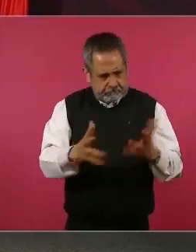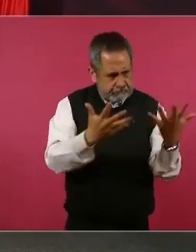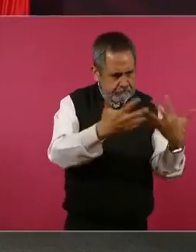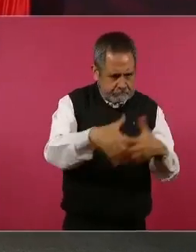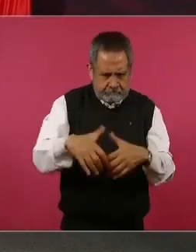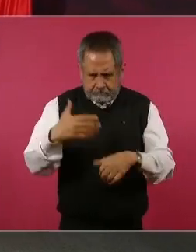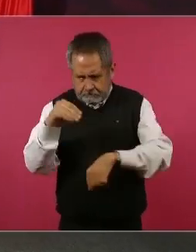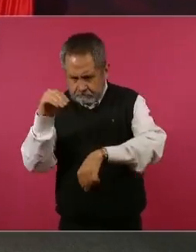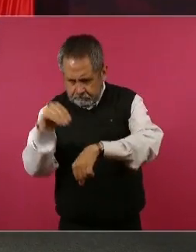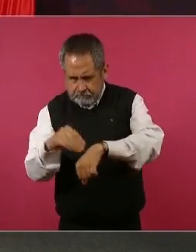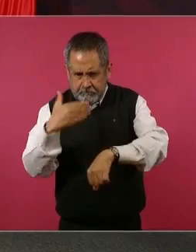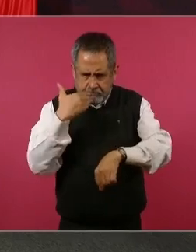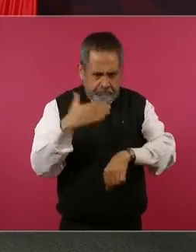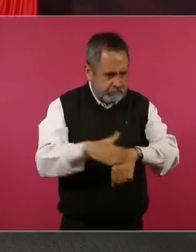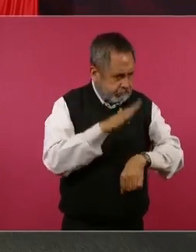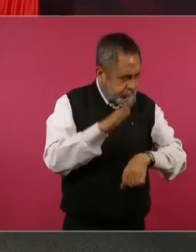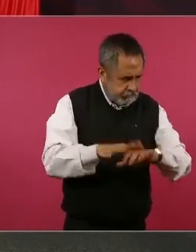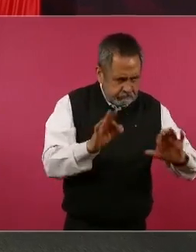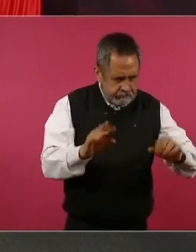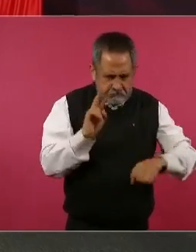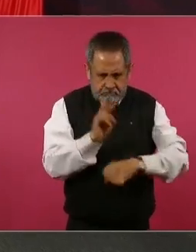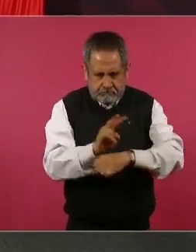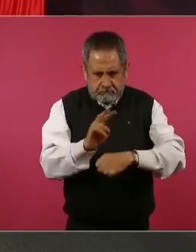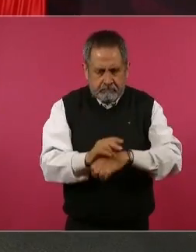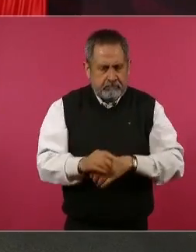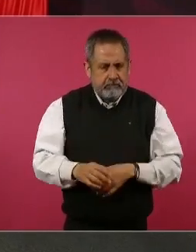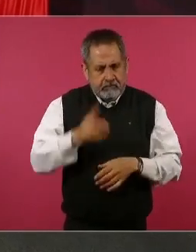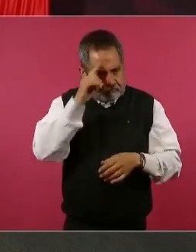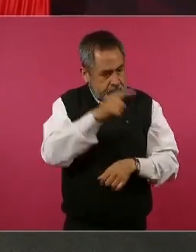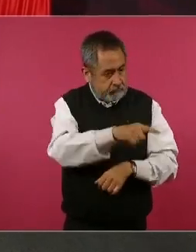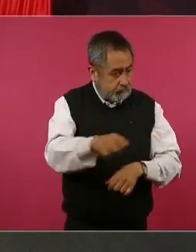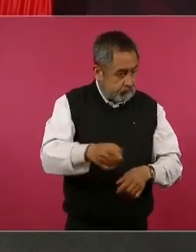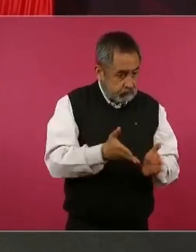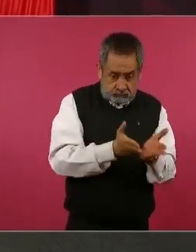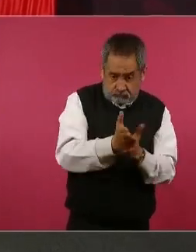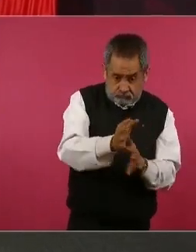funcionamiento de jueces, magistrados, ministros, el recto proceder